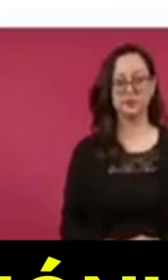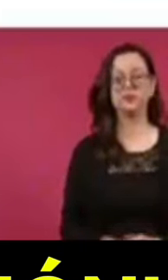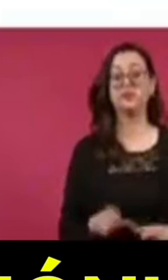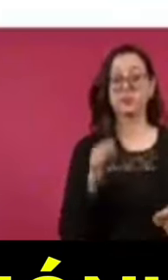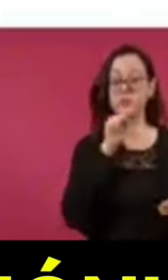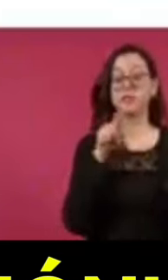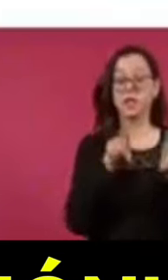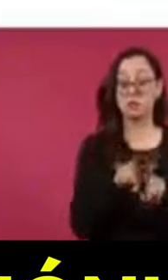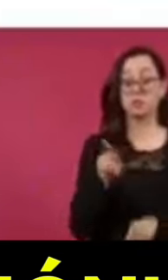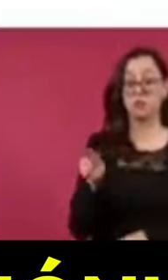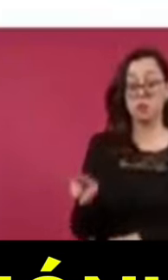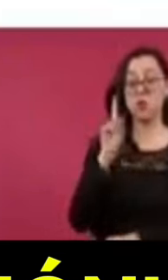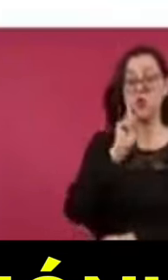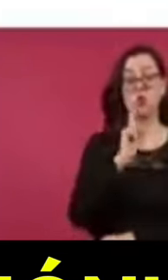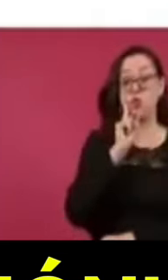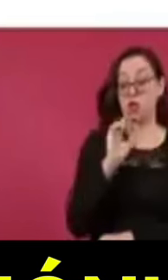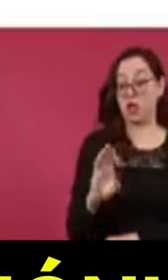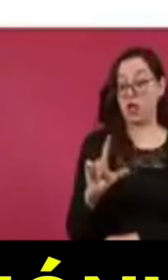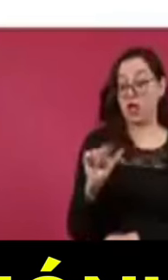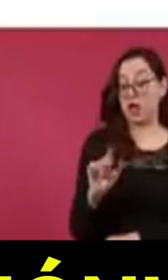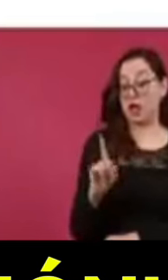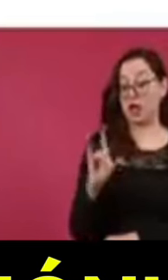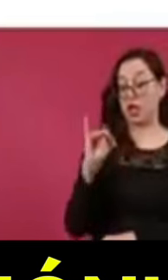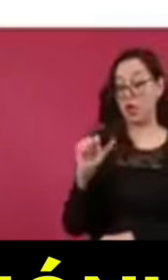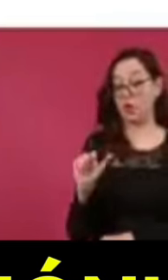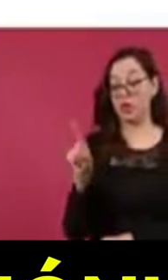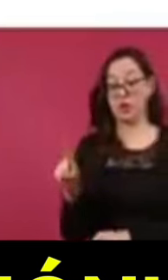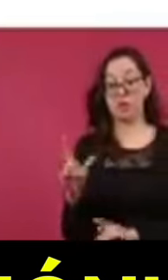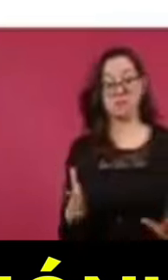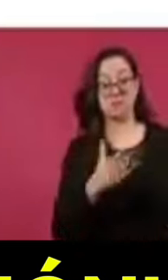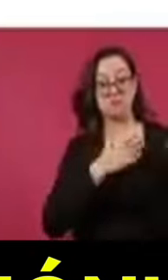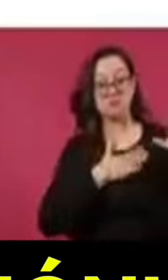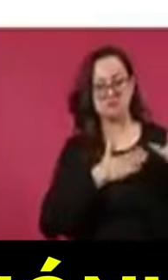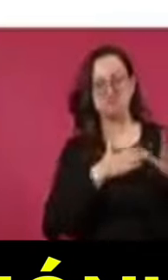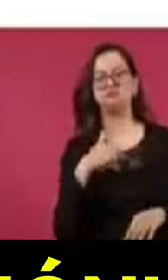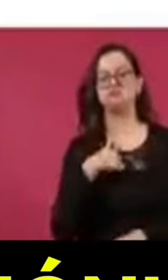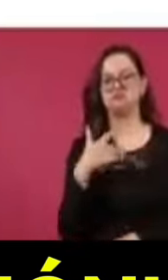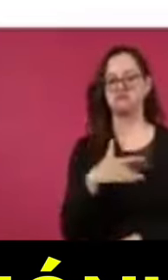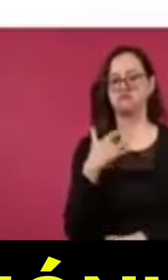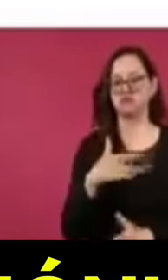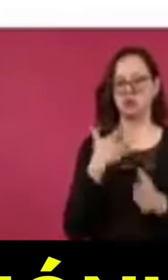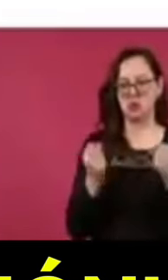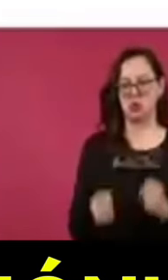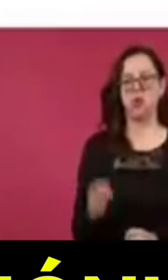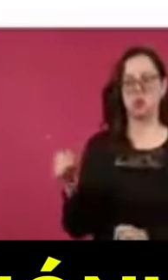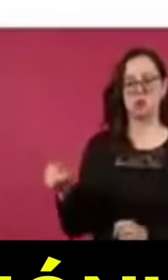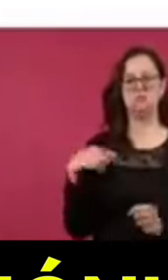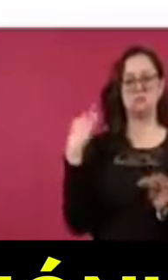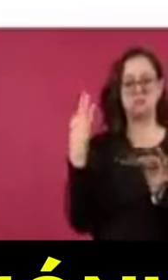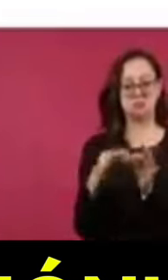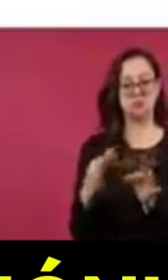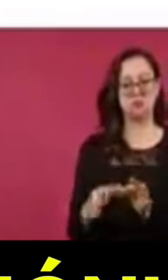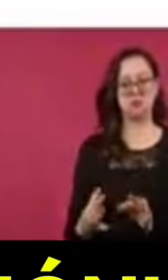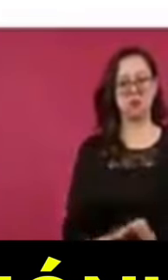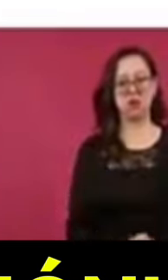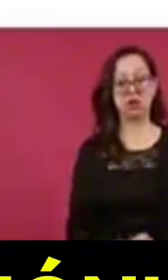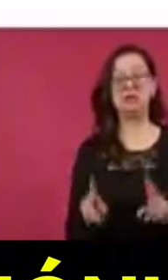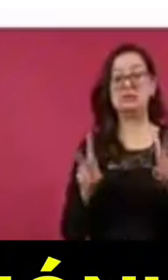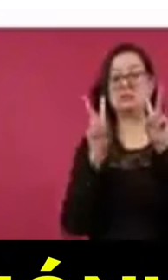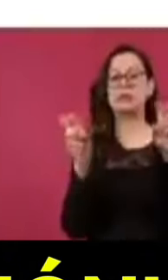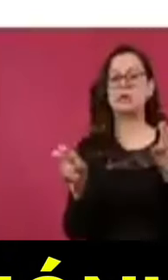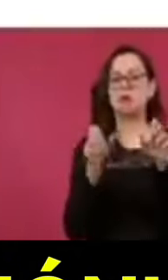Claudia y sus compromisos los va a cumplir, de una pensión especial a